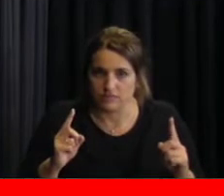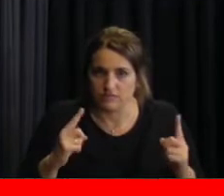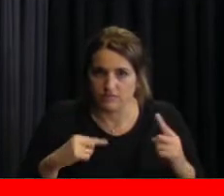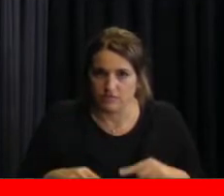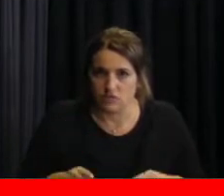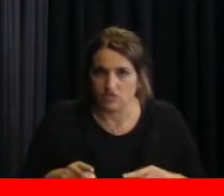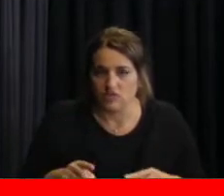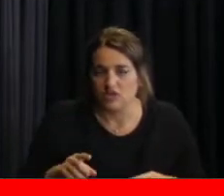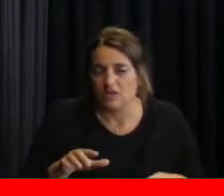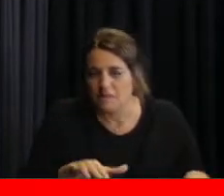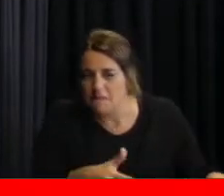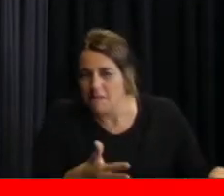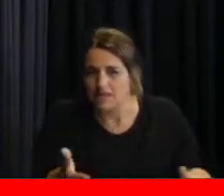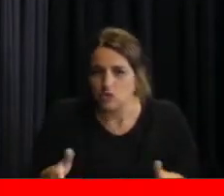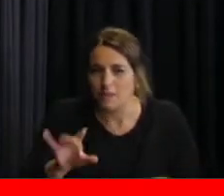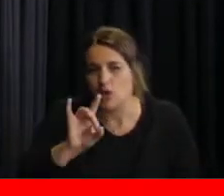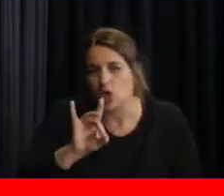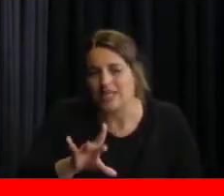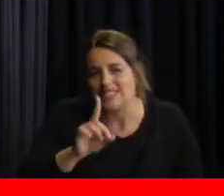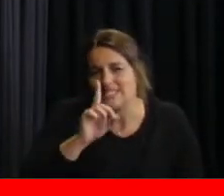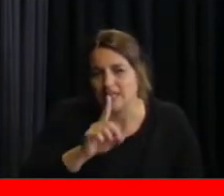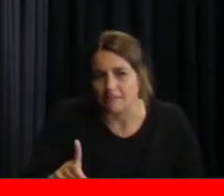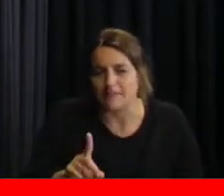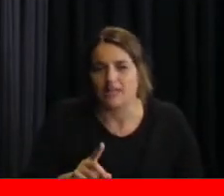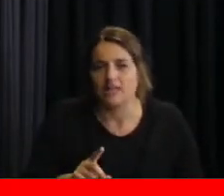aproximadamente unas 15.000